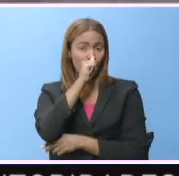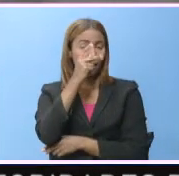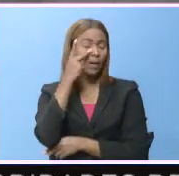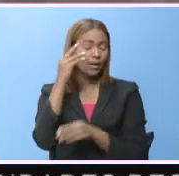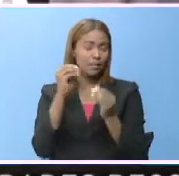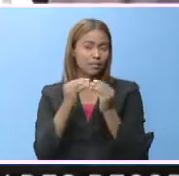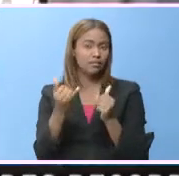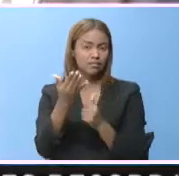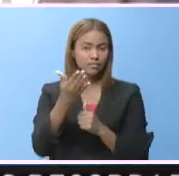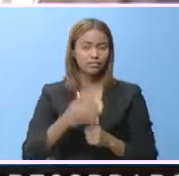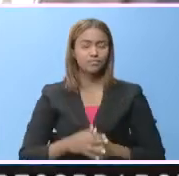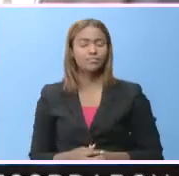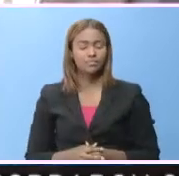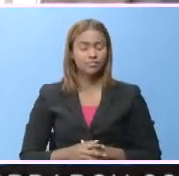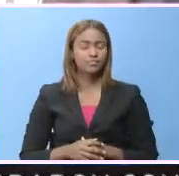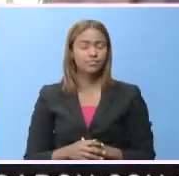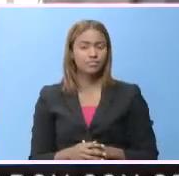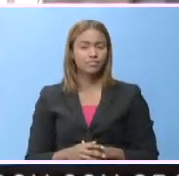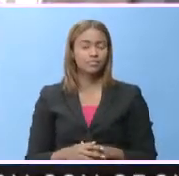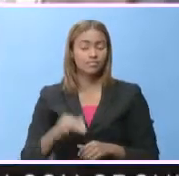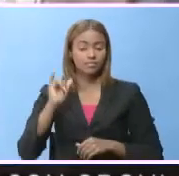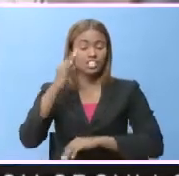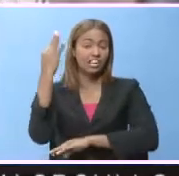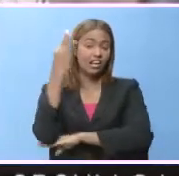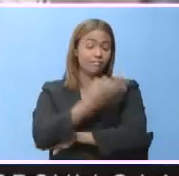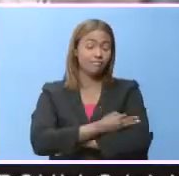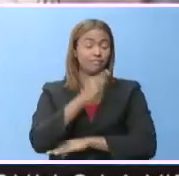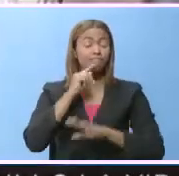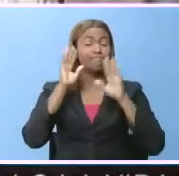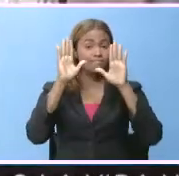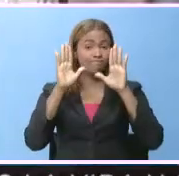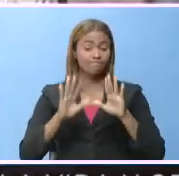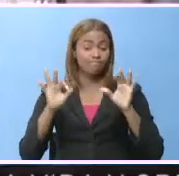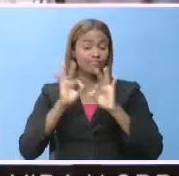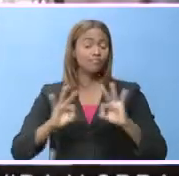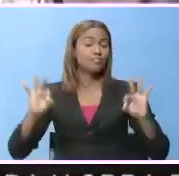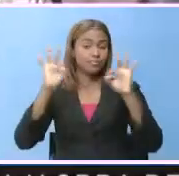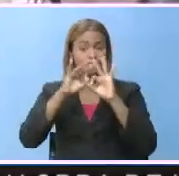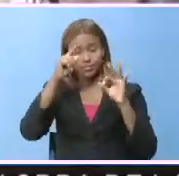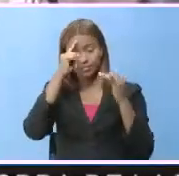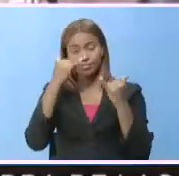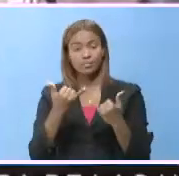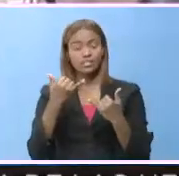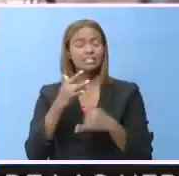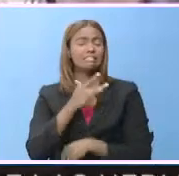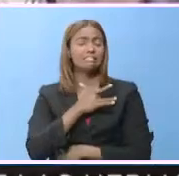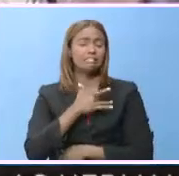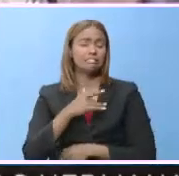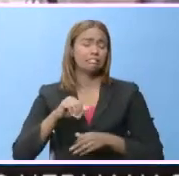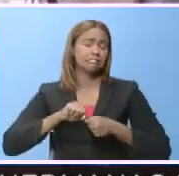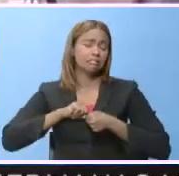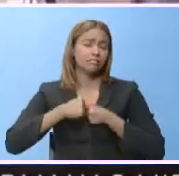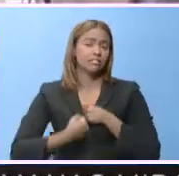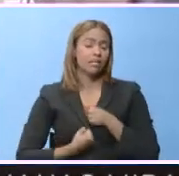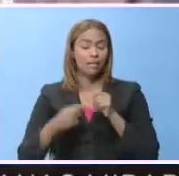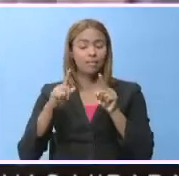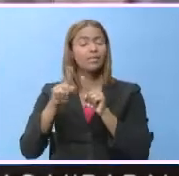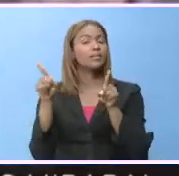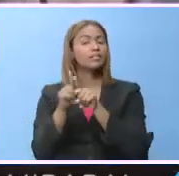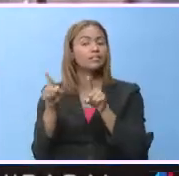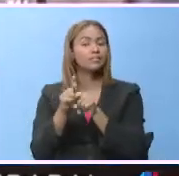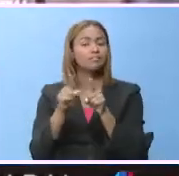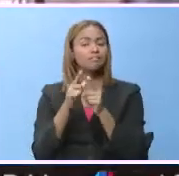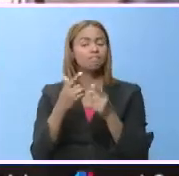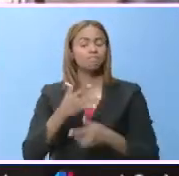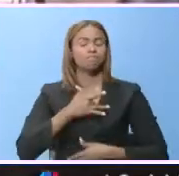Escuchemos. Una fecha emblemática de dolor, pero al mismo tiempo